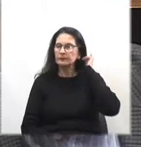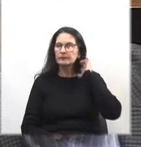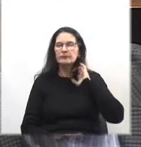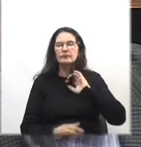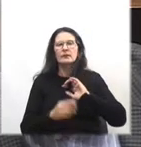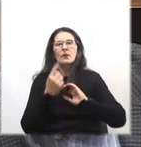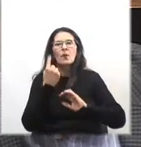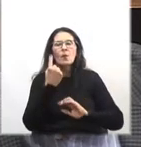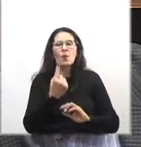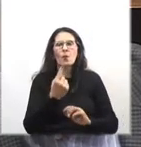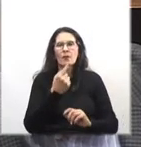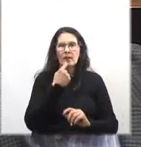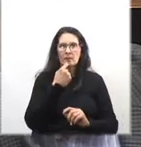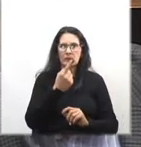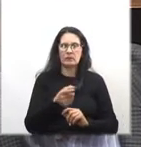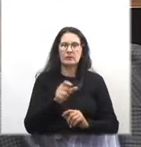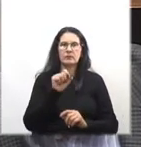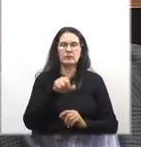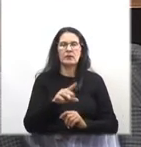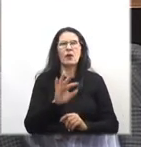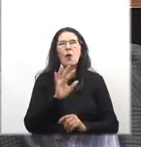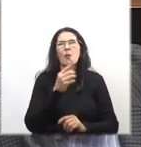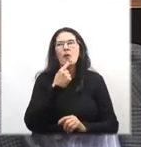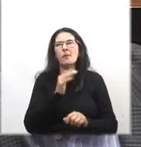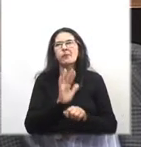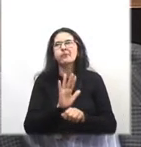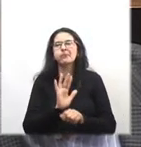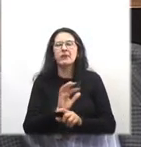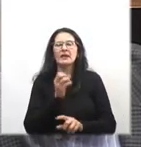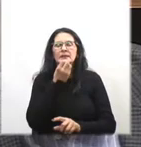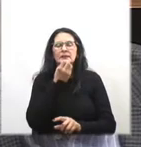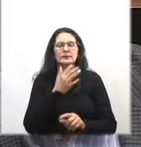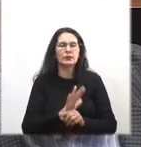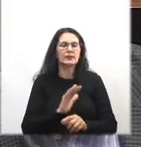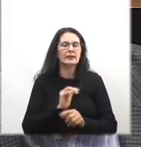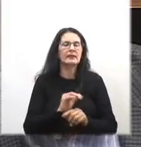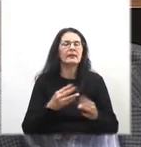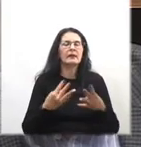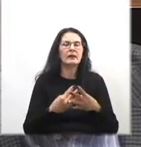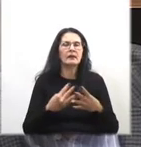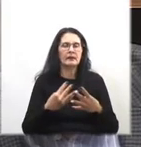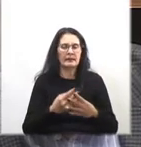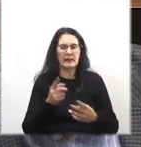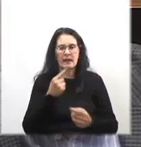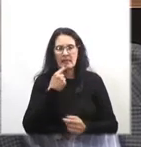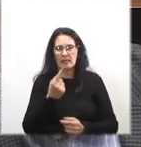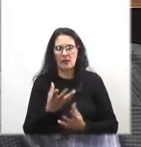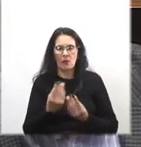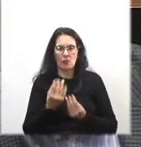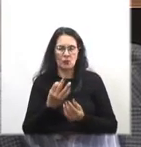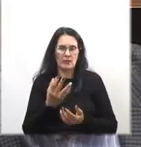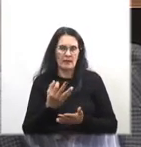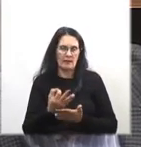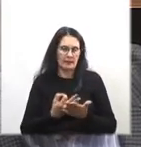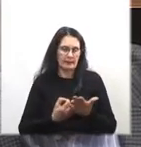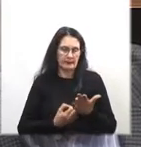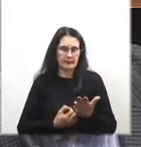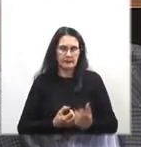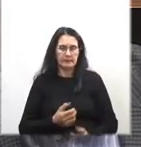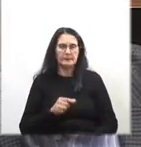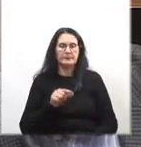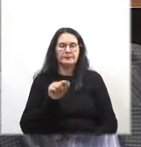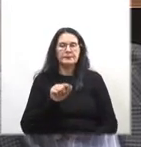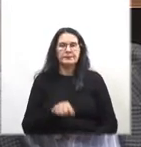Una tiene que ver con esa retórica de la guerra que se refirió en varias oportunidades, al punto de